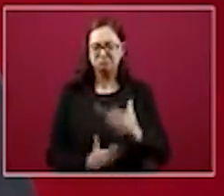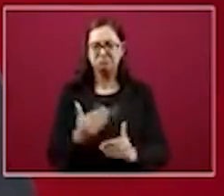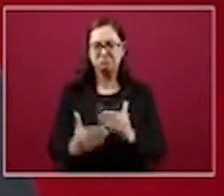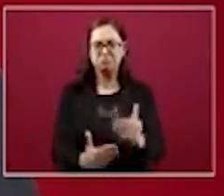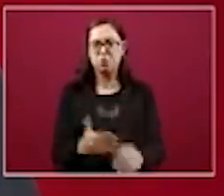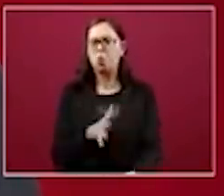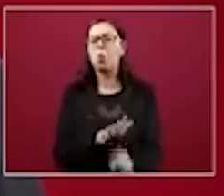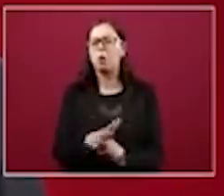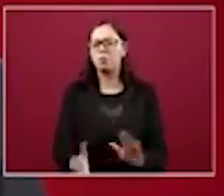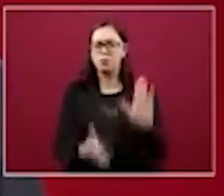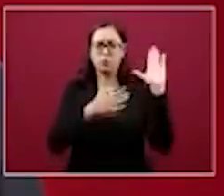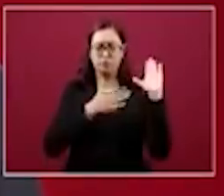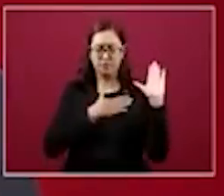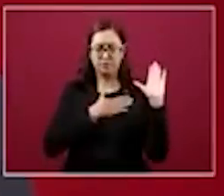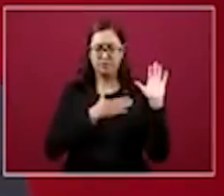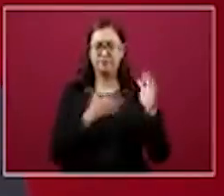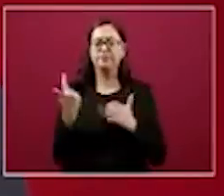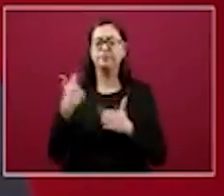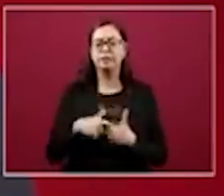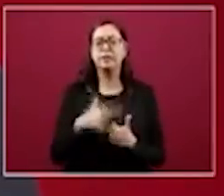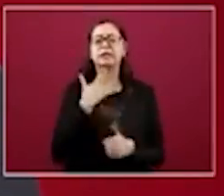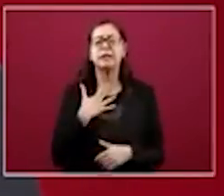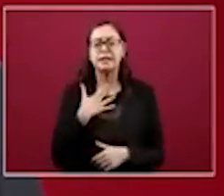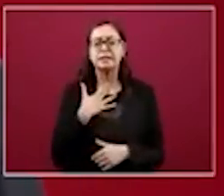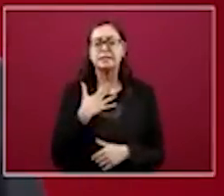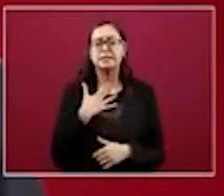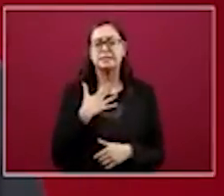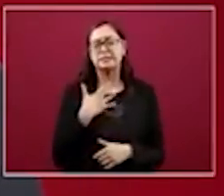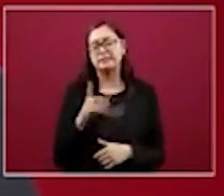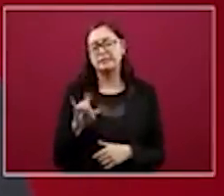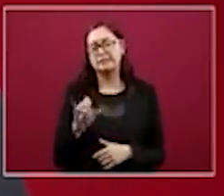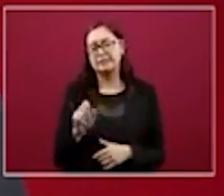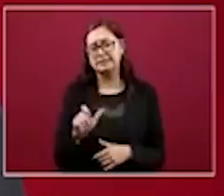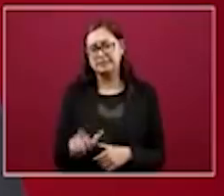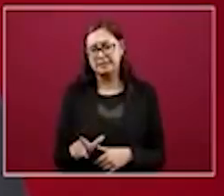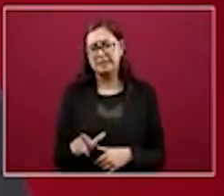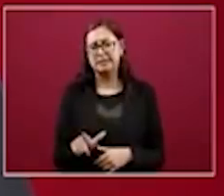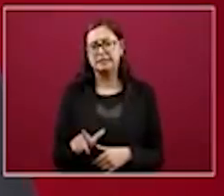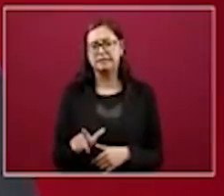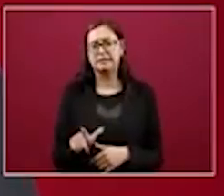consiste este compromiso en que no va a haber aumentos en términos reales